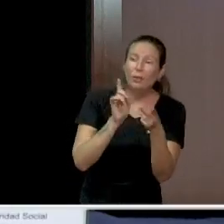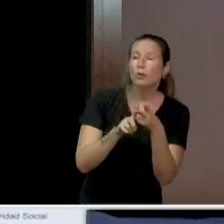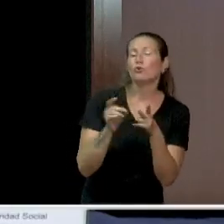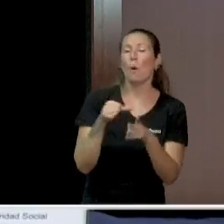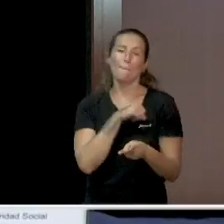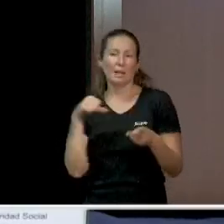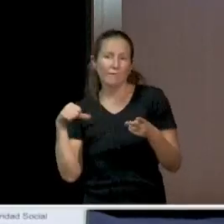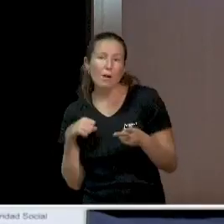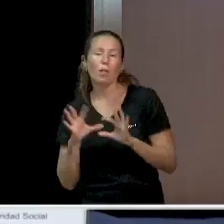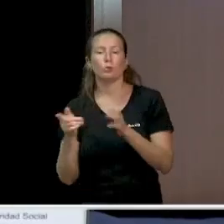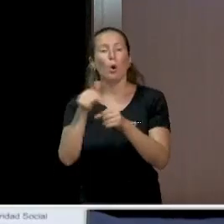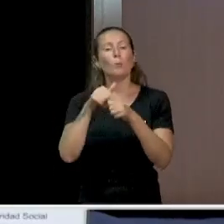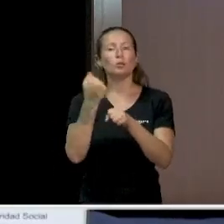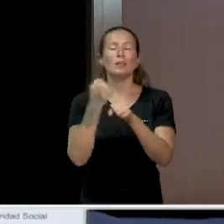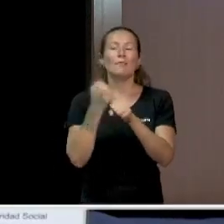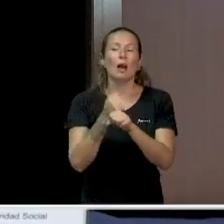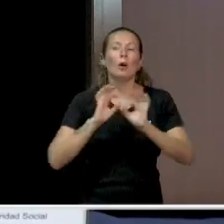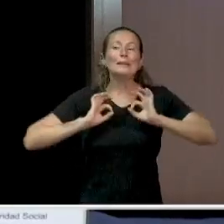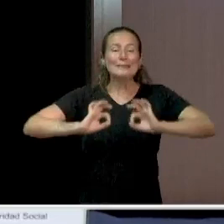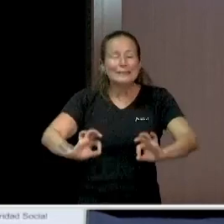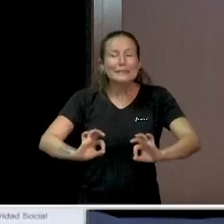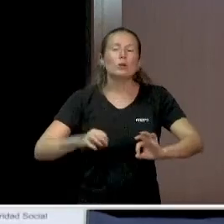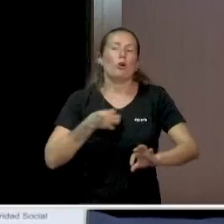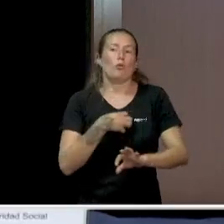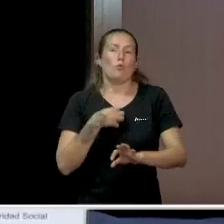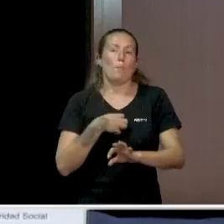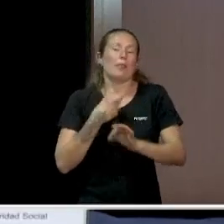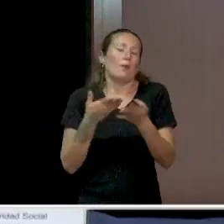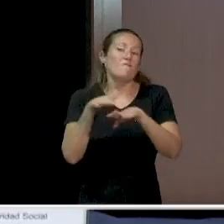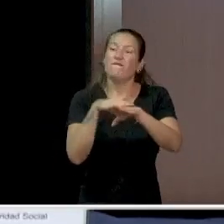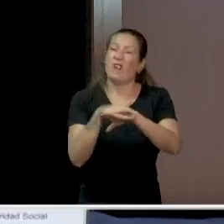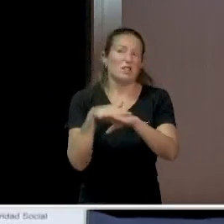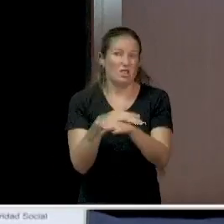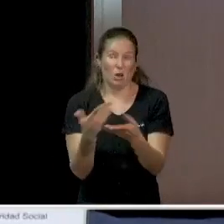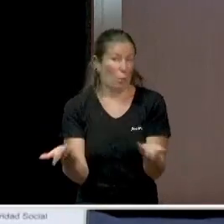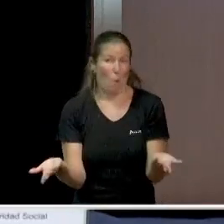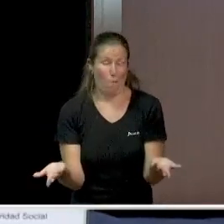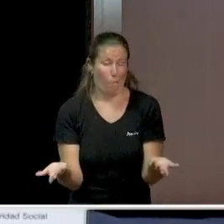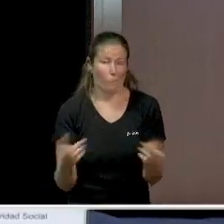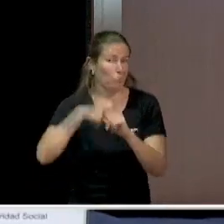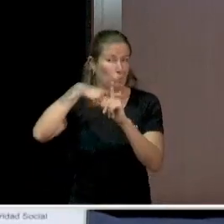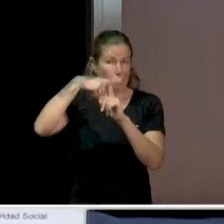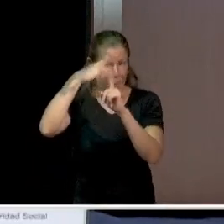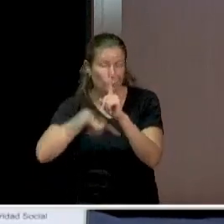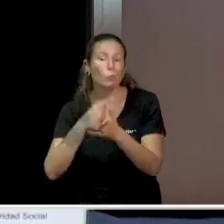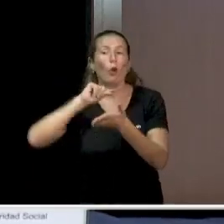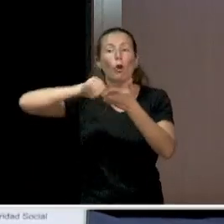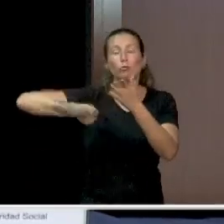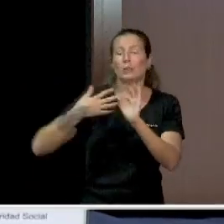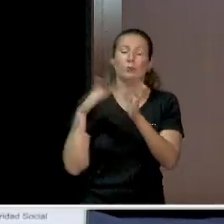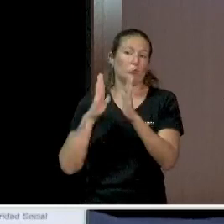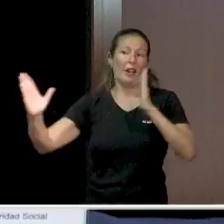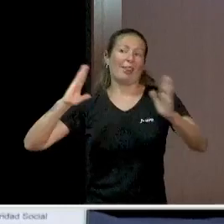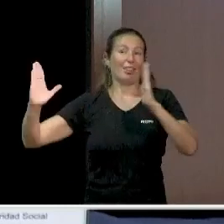de trabajo pertenecientes al grupo de ocupaciones elementales, con contrato indefinido y a tiempo